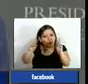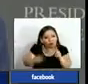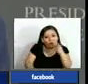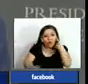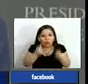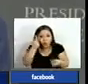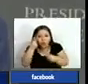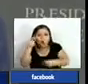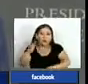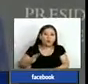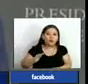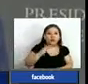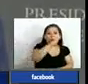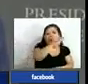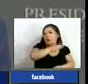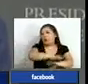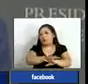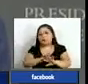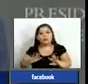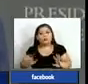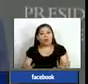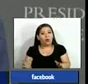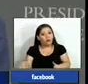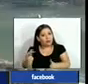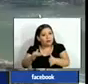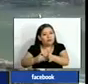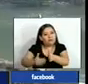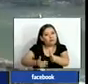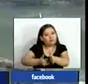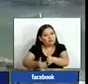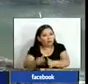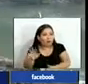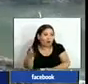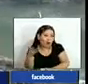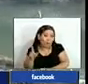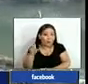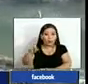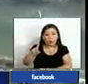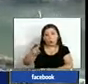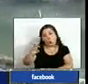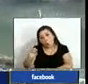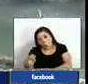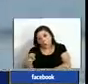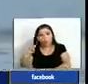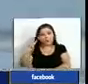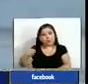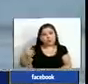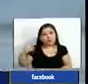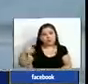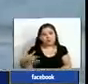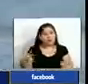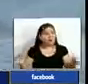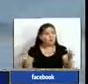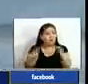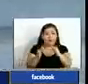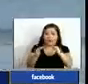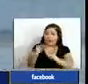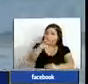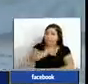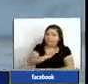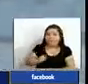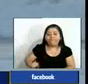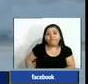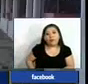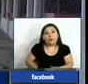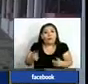la actividad del ramo se restablecerá entre 1 o 2 años. El Salvador no escapa a ese panorama, pero